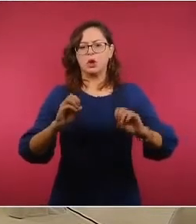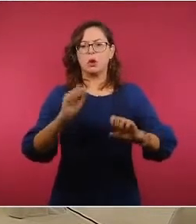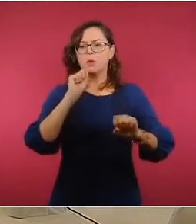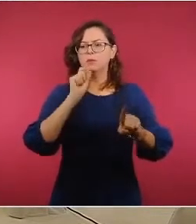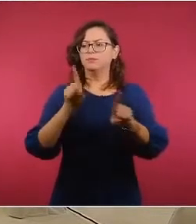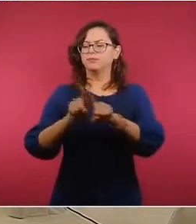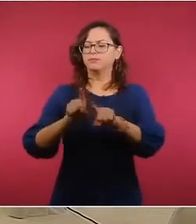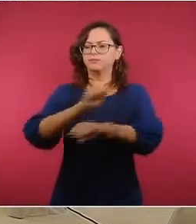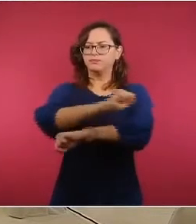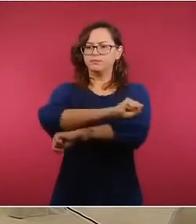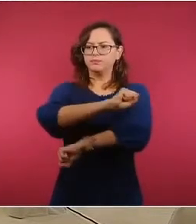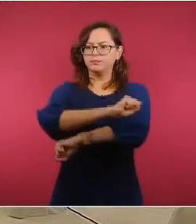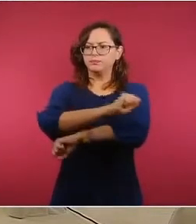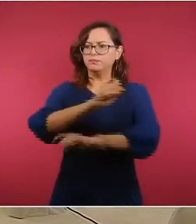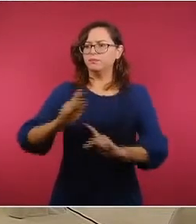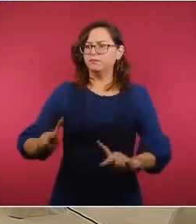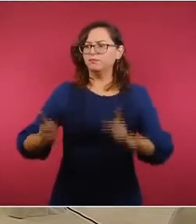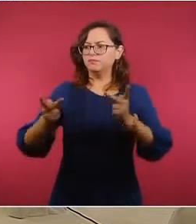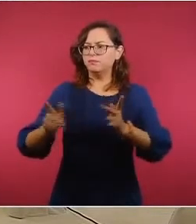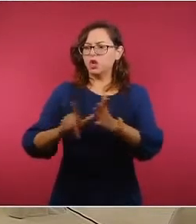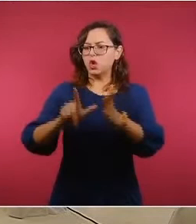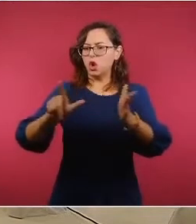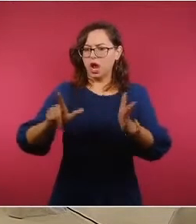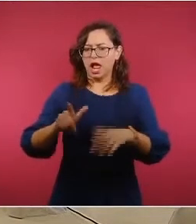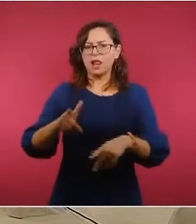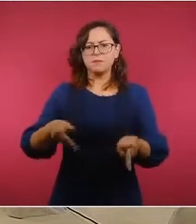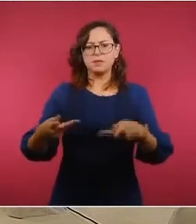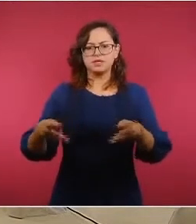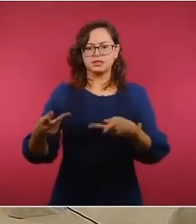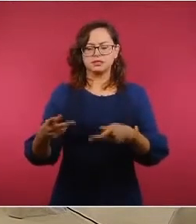liga. Sí está ahí.